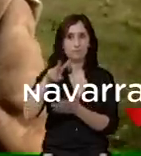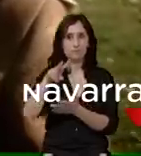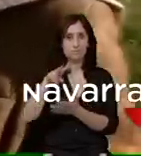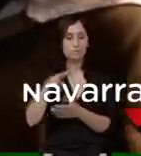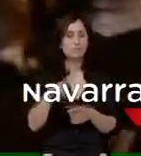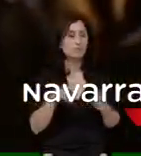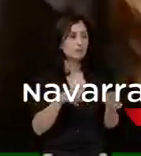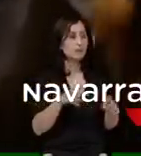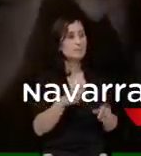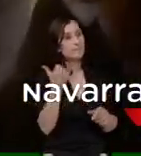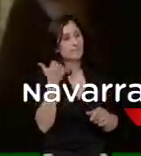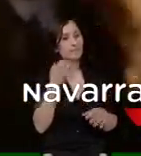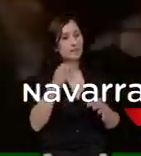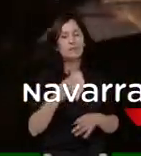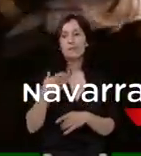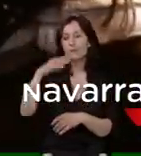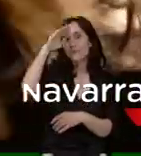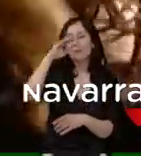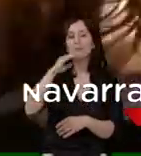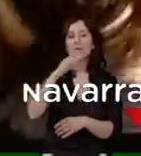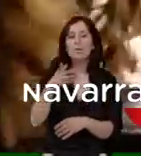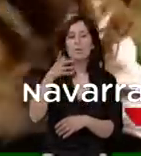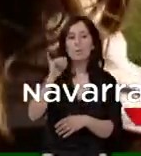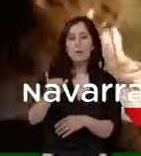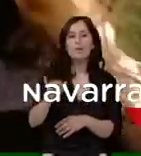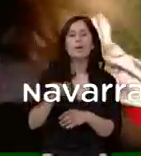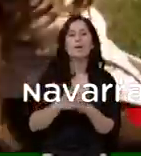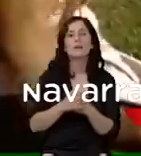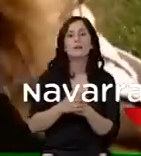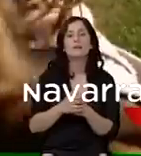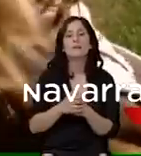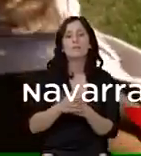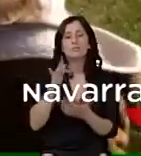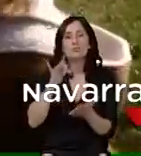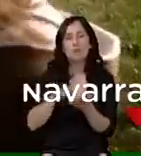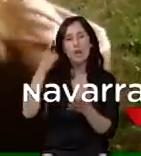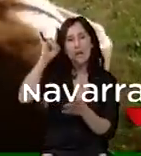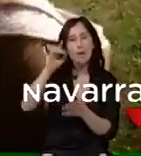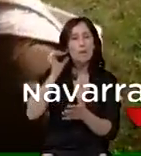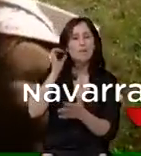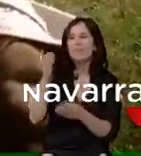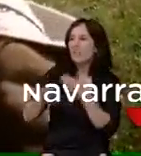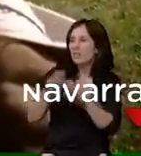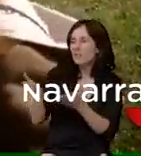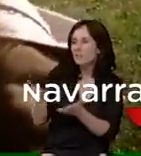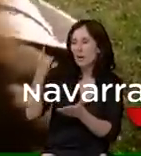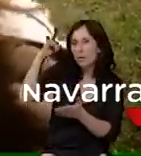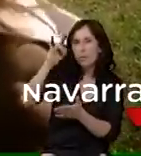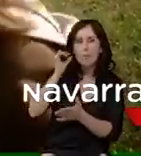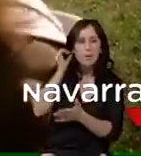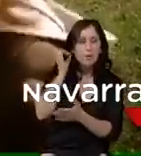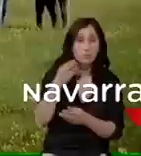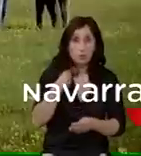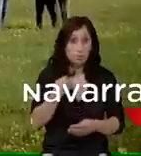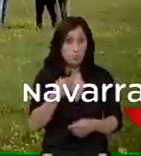A este sí le habrá pasado más bien. A una vez una vaca, que se había escapado de fustillada de fiestas. ¿Ah, sí? ¿Y qué hiciste con la vaca? No, con la vaca